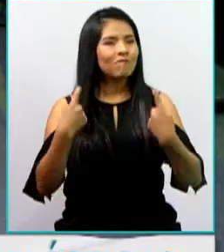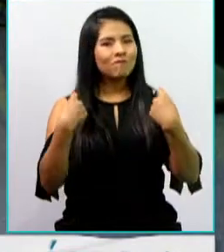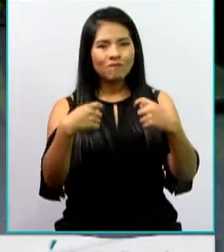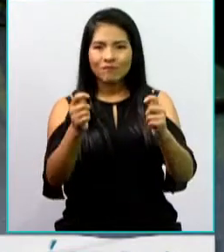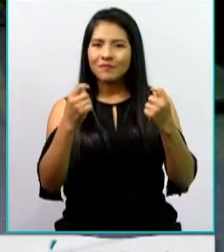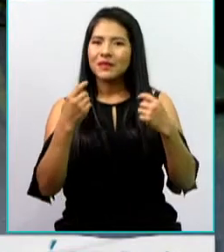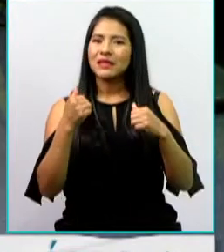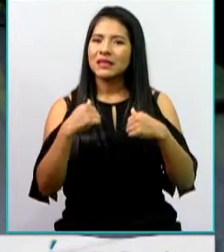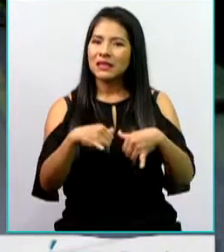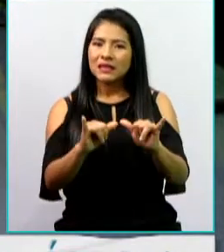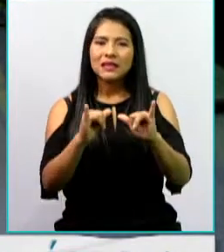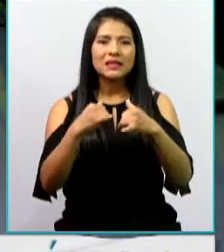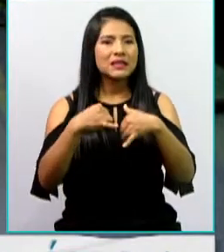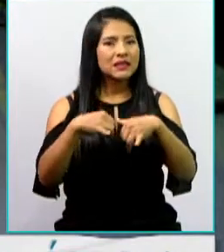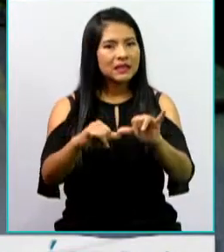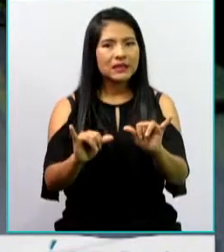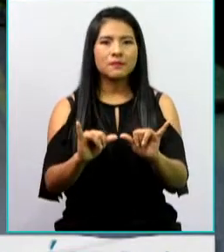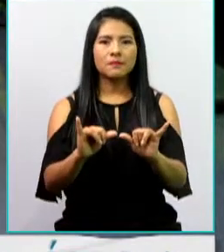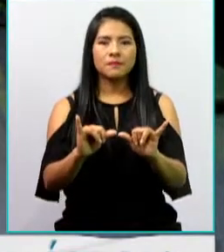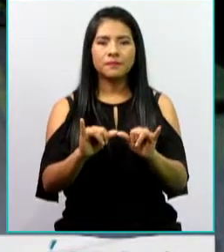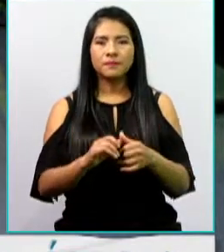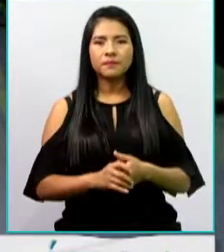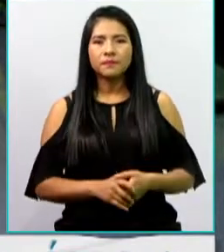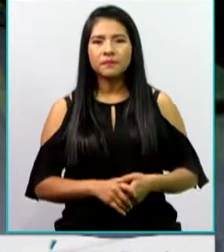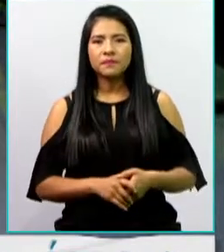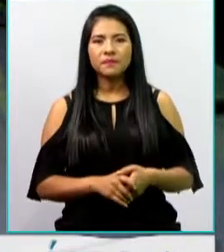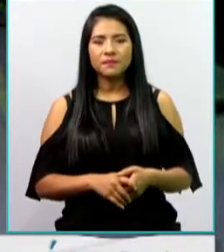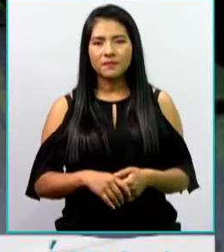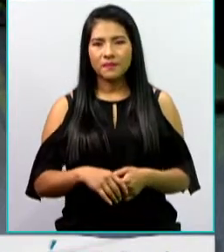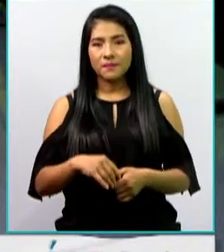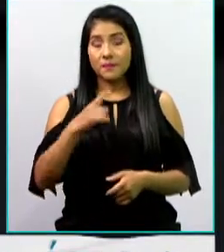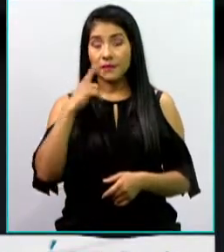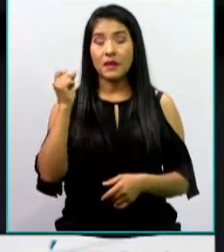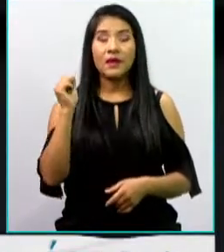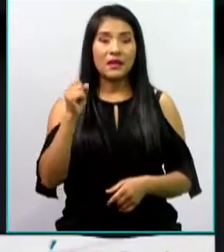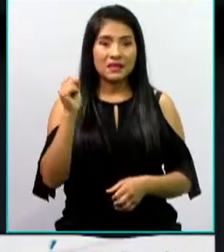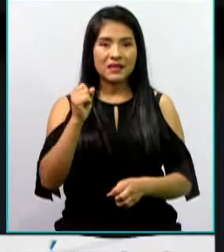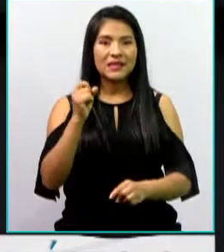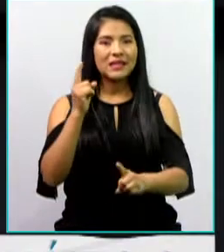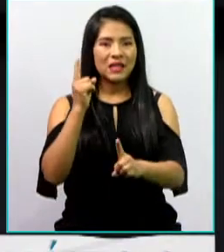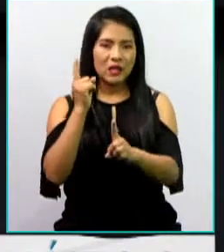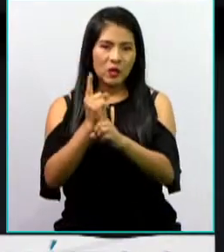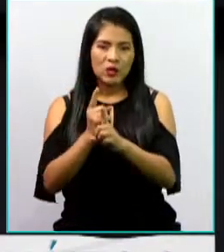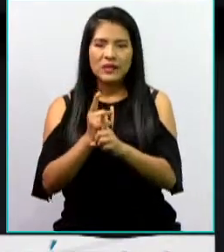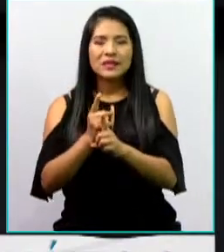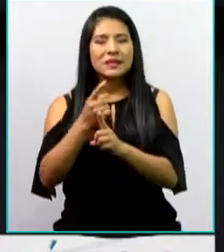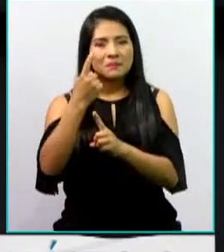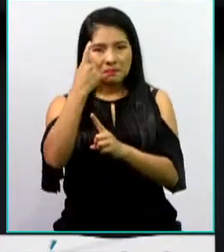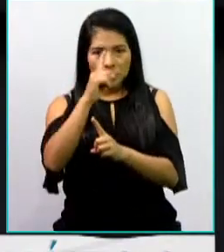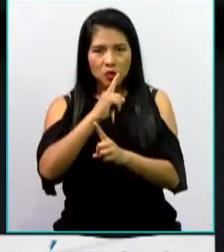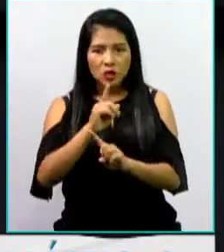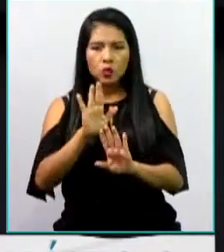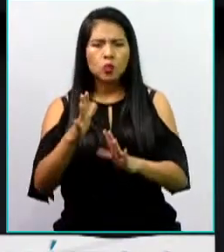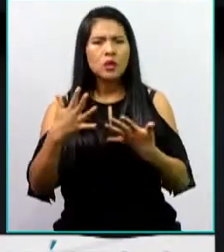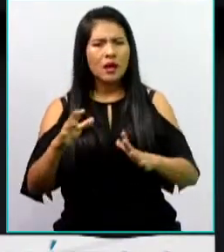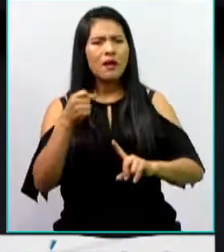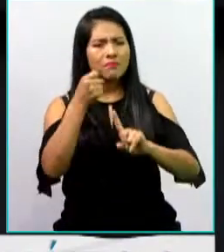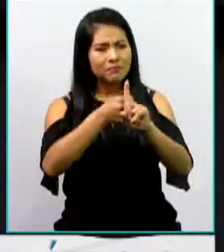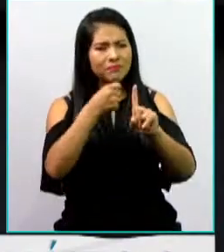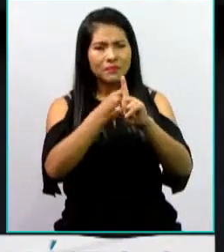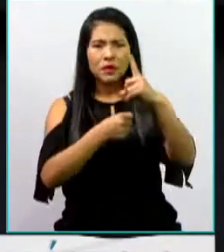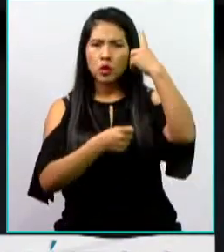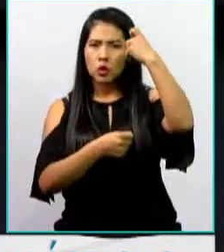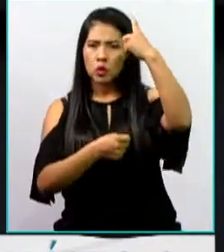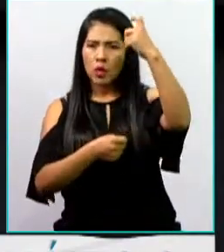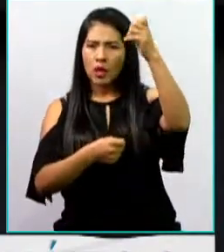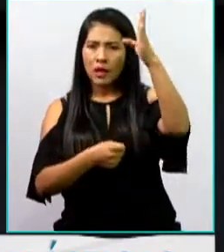seguí. Justamente esta tenacidad, este coraje de perseguir tus sueños llama muchísimo la atención, y tú has llamado